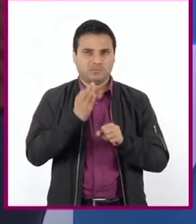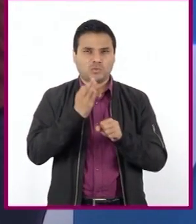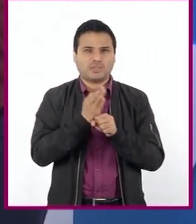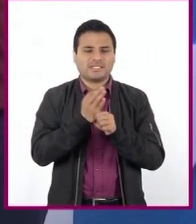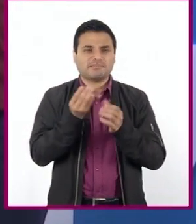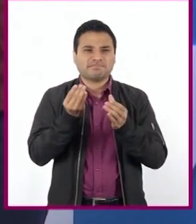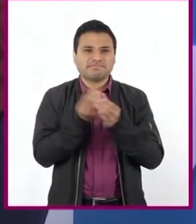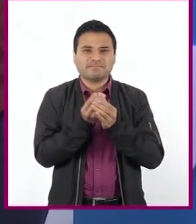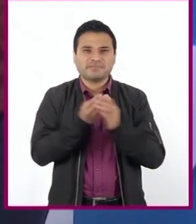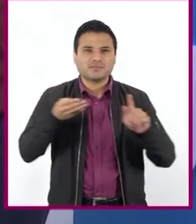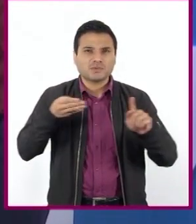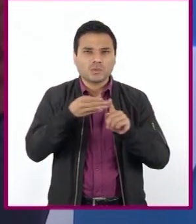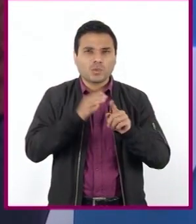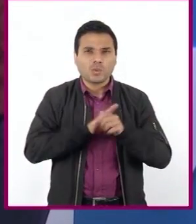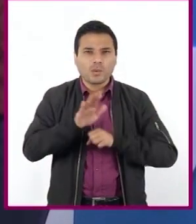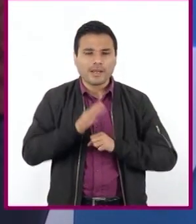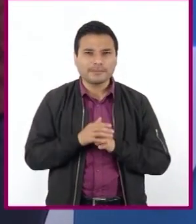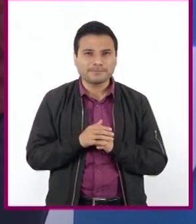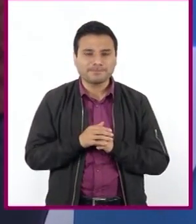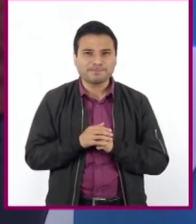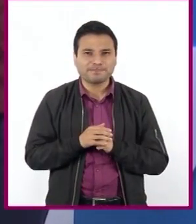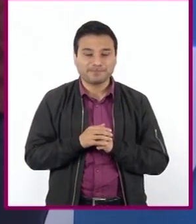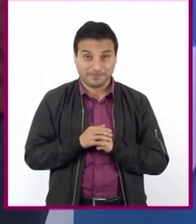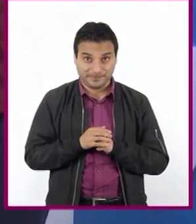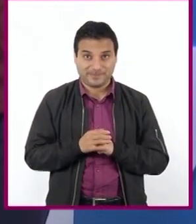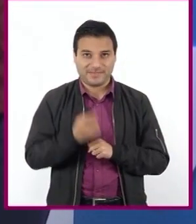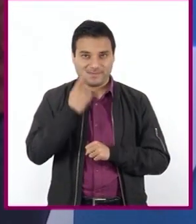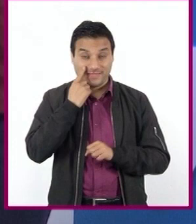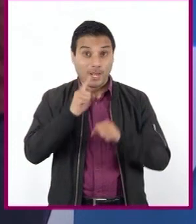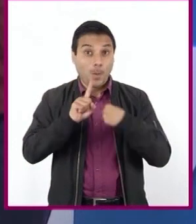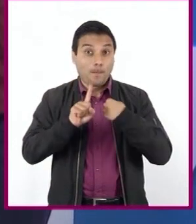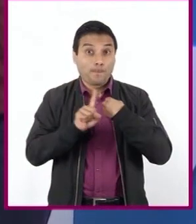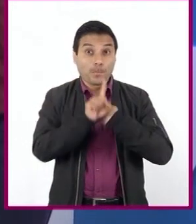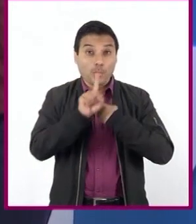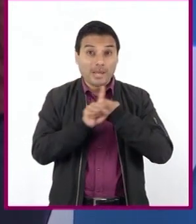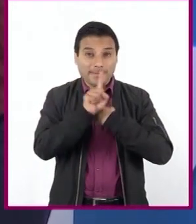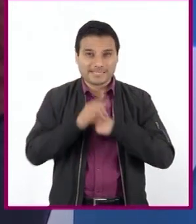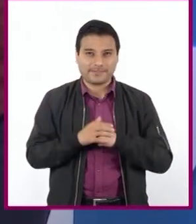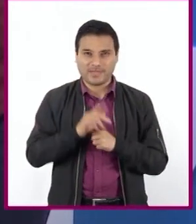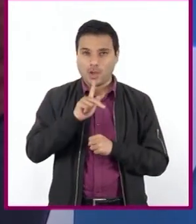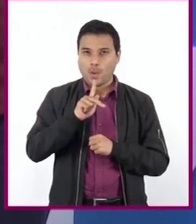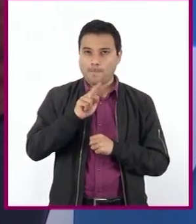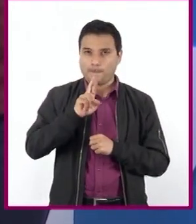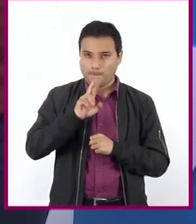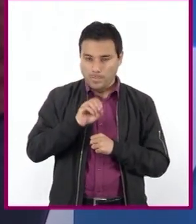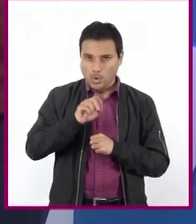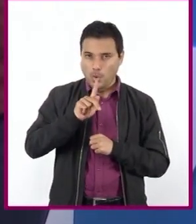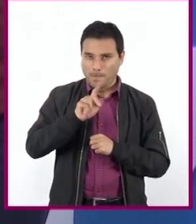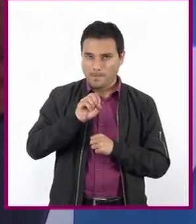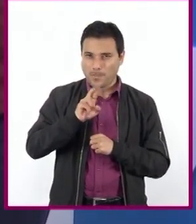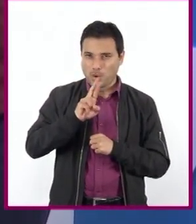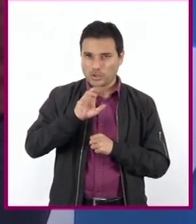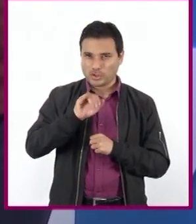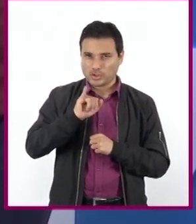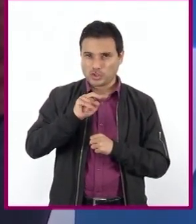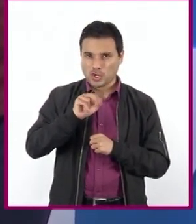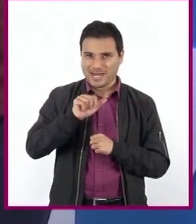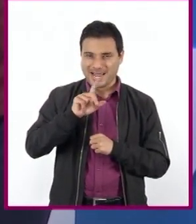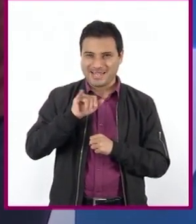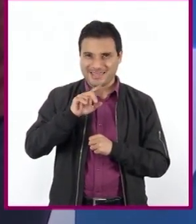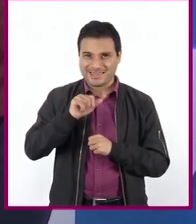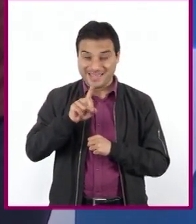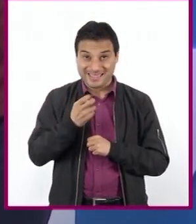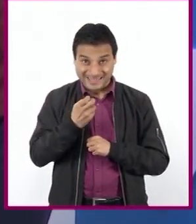sesión es calcular los valores que faltan en problemas de proporcionalidad directa, en los que incluyamos tablas de